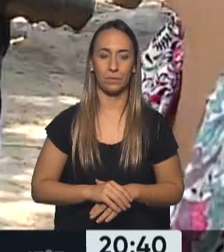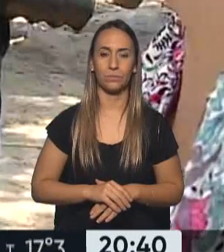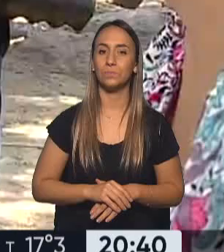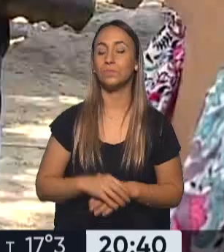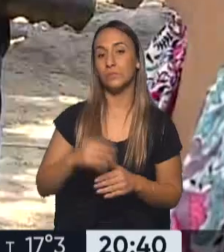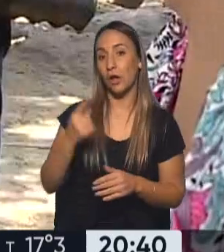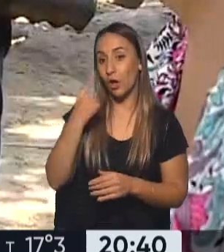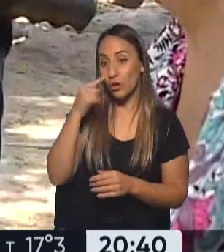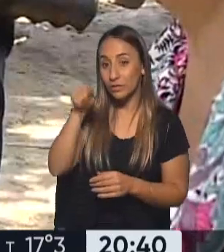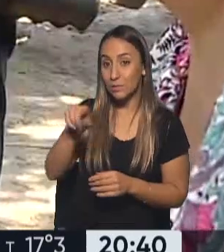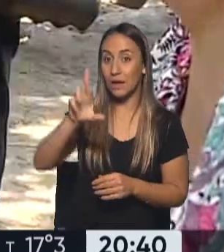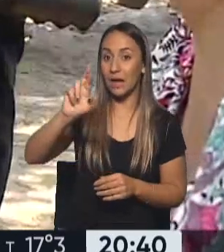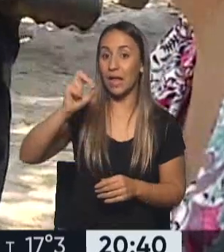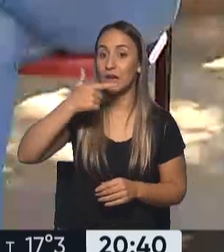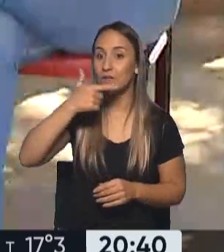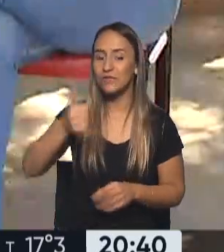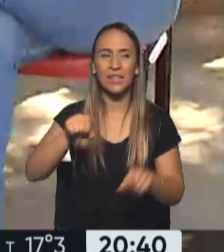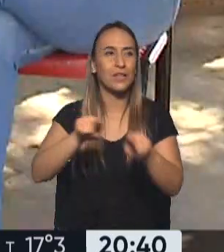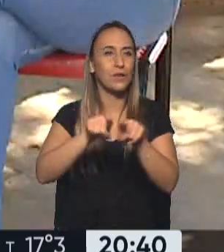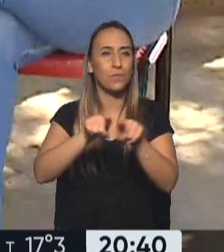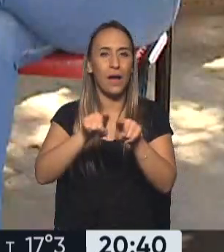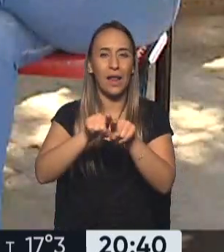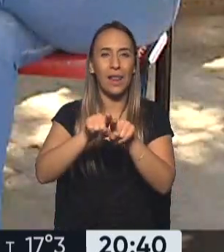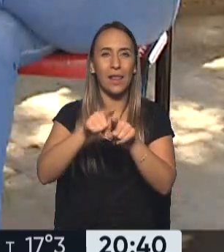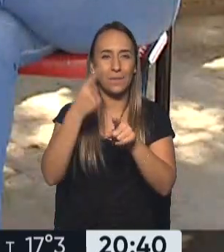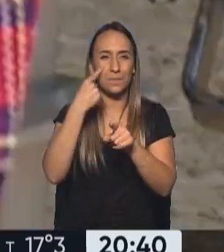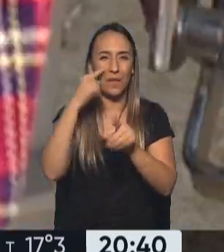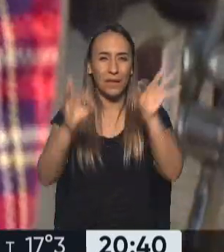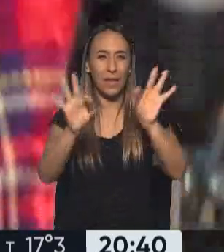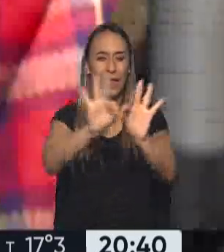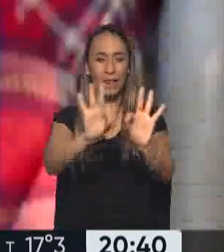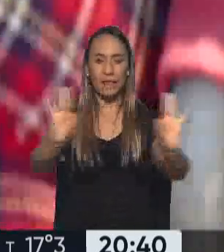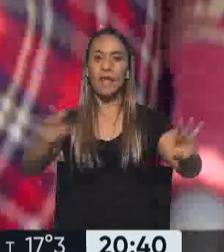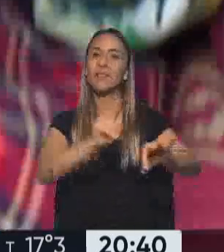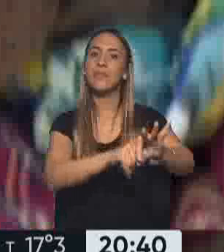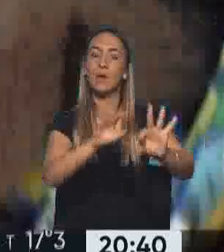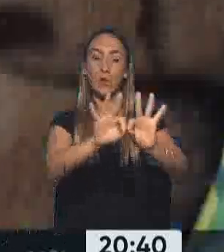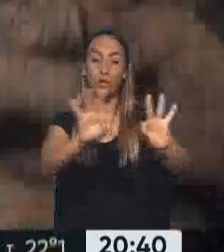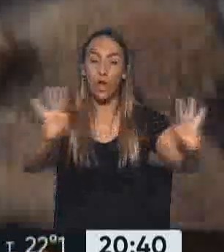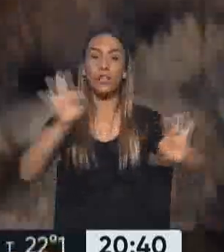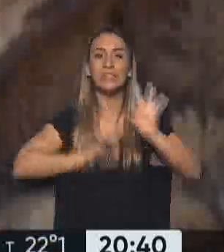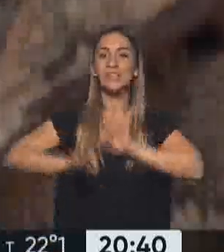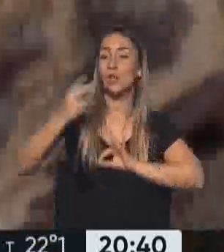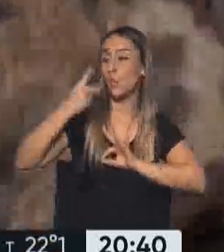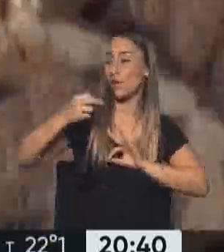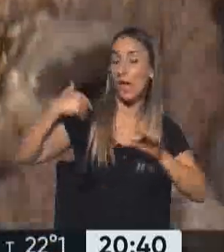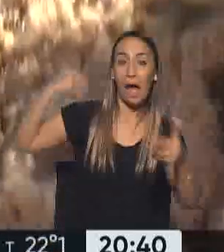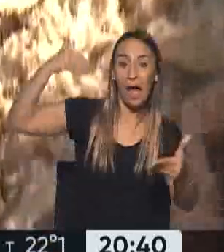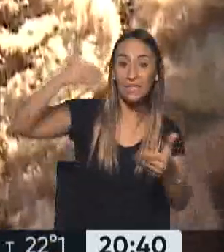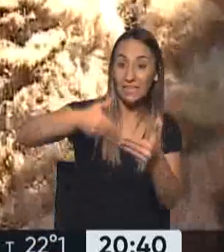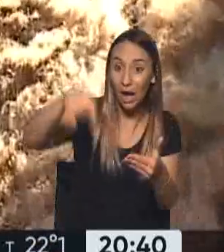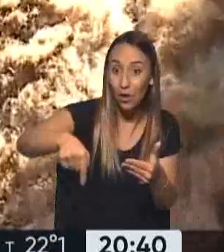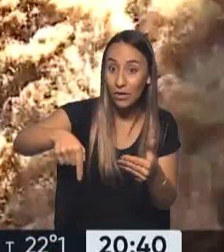Conocer a Rosa Grillo es como ponerse frente a una línea de tiempo que atraviesa todo el siglo XX hasta el día de hoy. Con